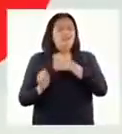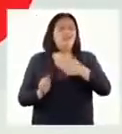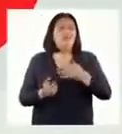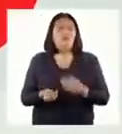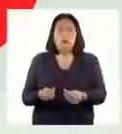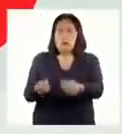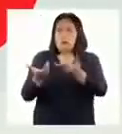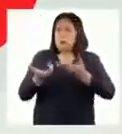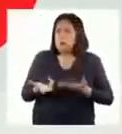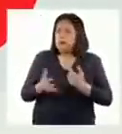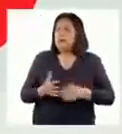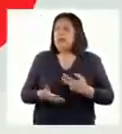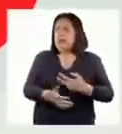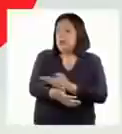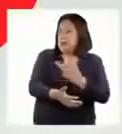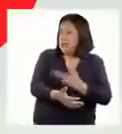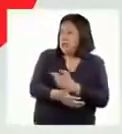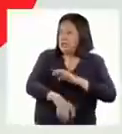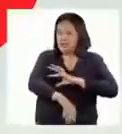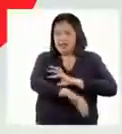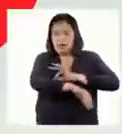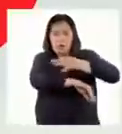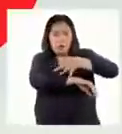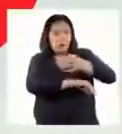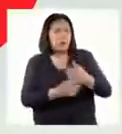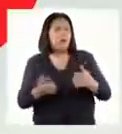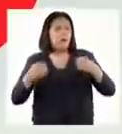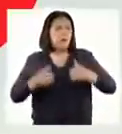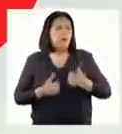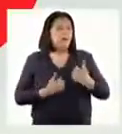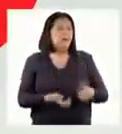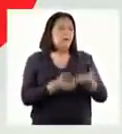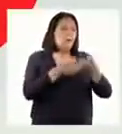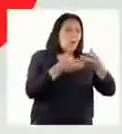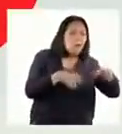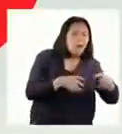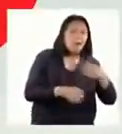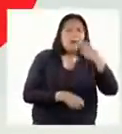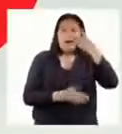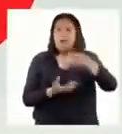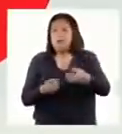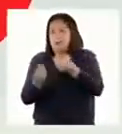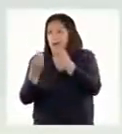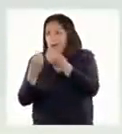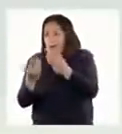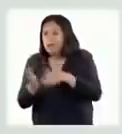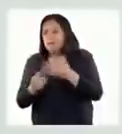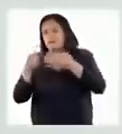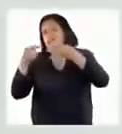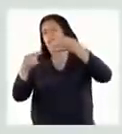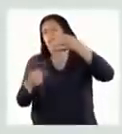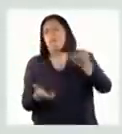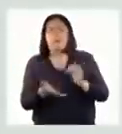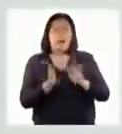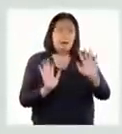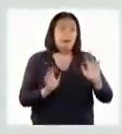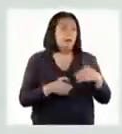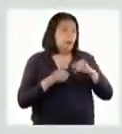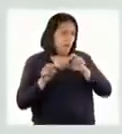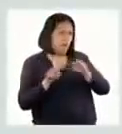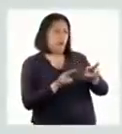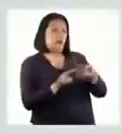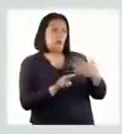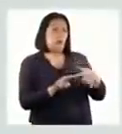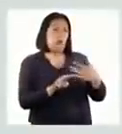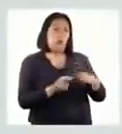brindan materia prima como lana y cuero para vestirnos, leche, huevo y carne para alimentarnos, entre muchas otras cosas. También hemos visto